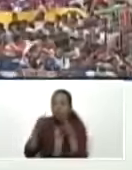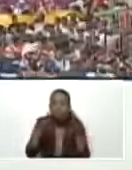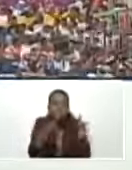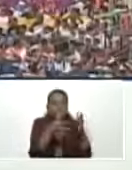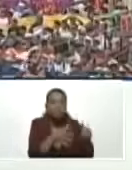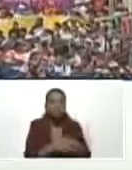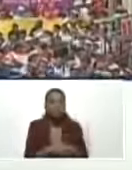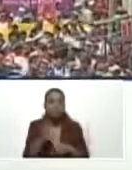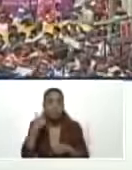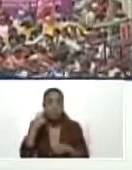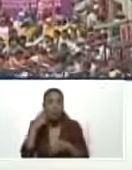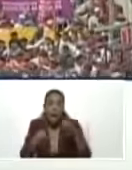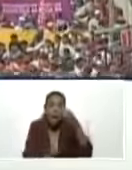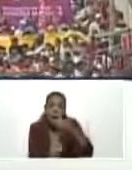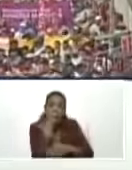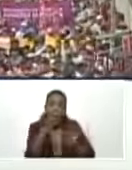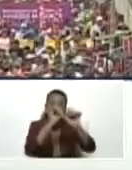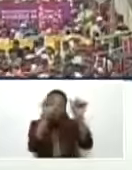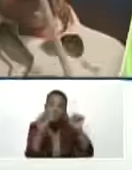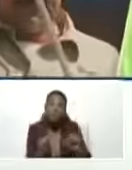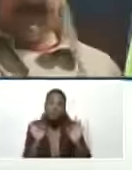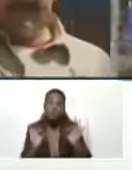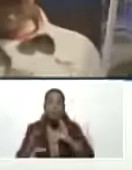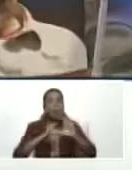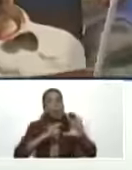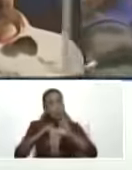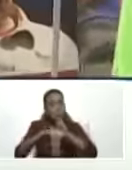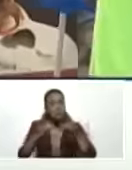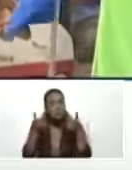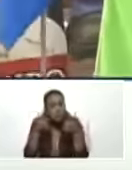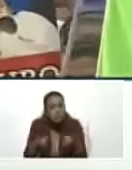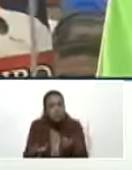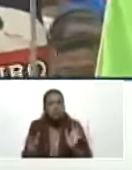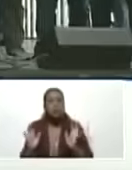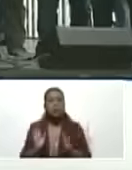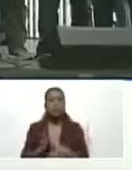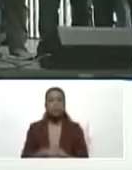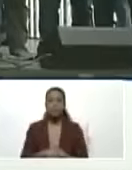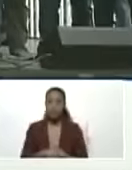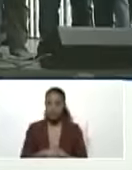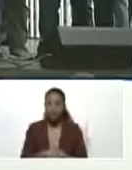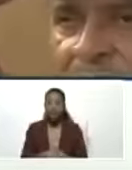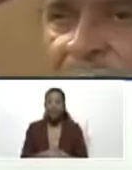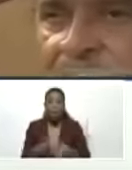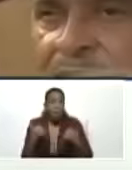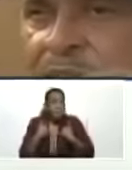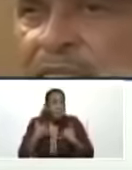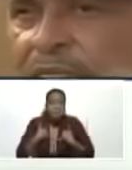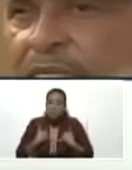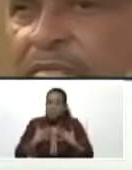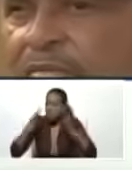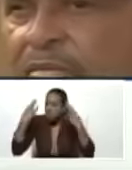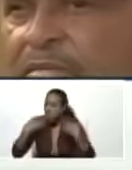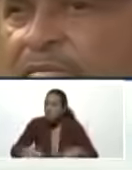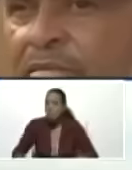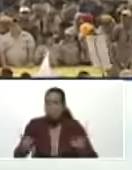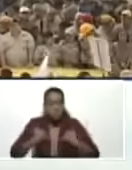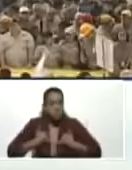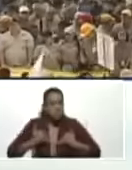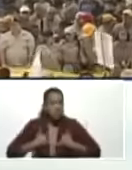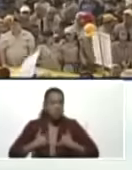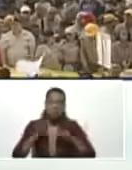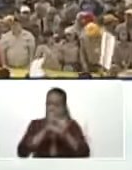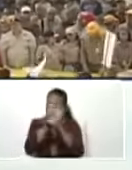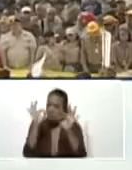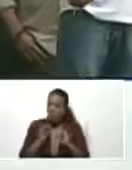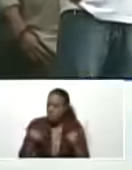Y construimos un nuevo sistema, con sus propias armas.